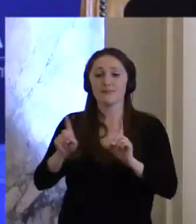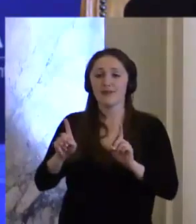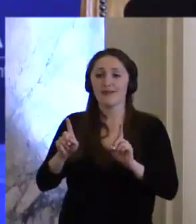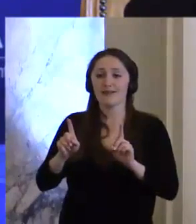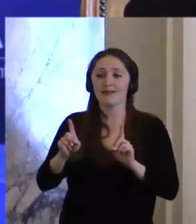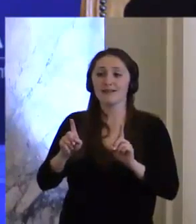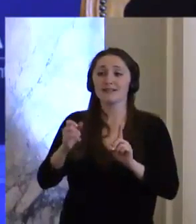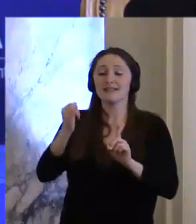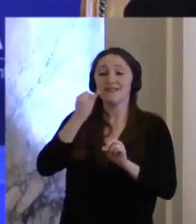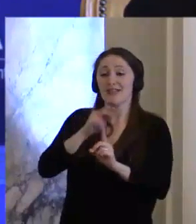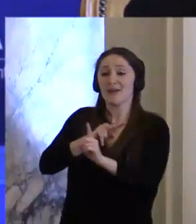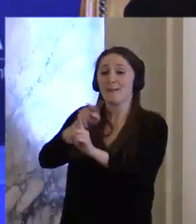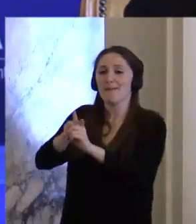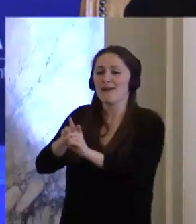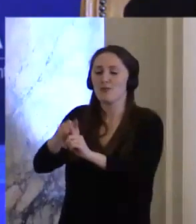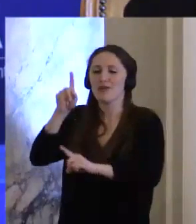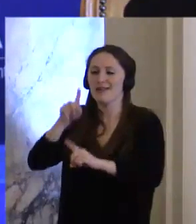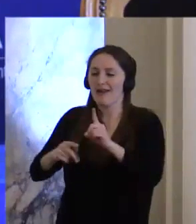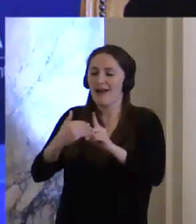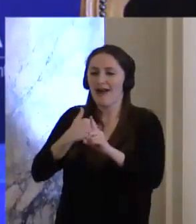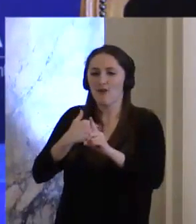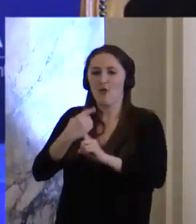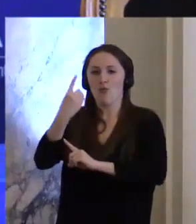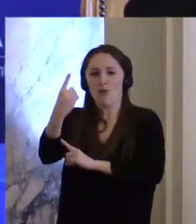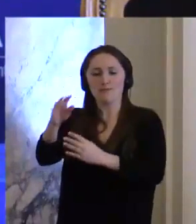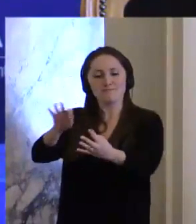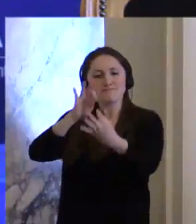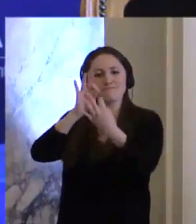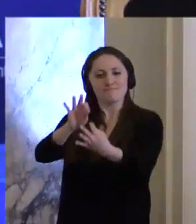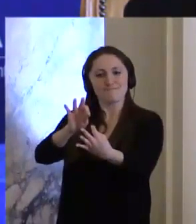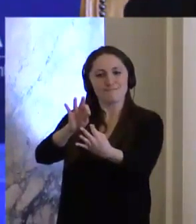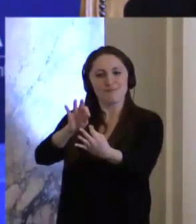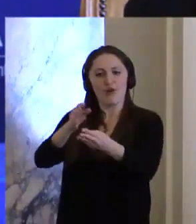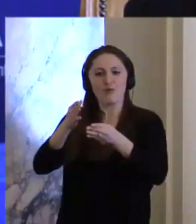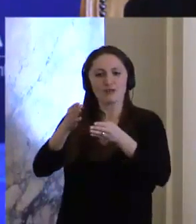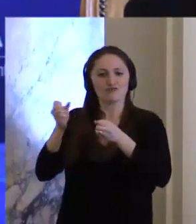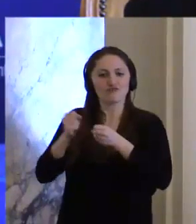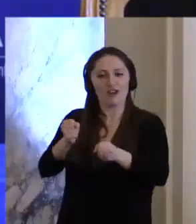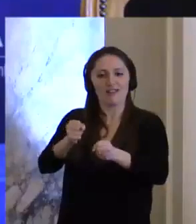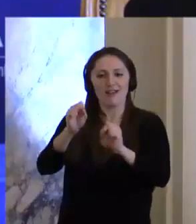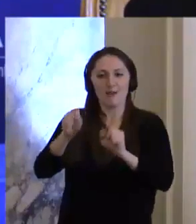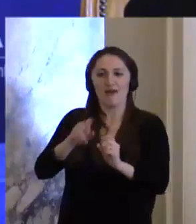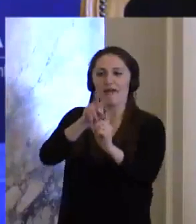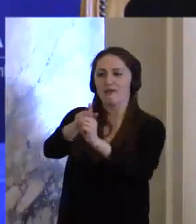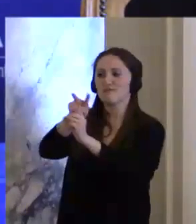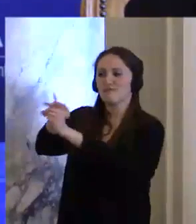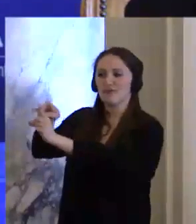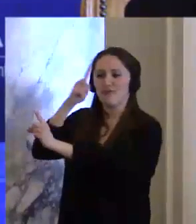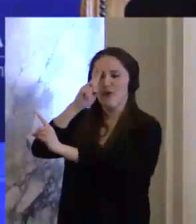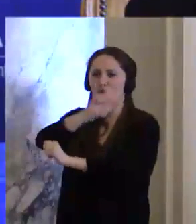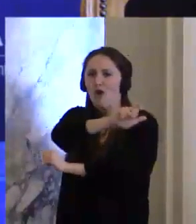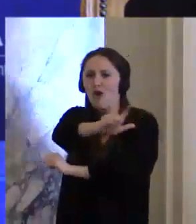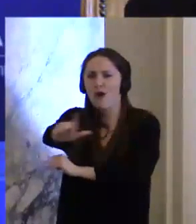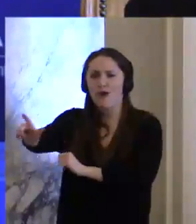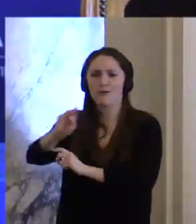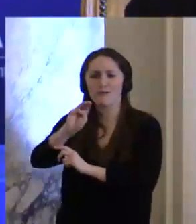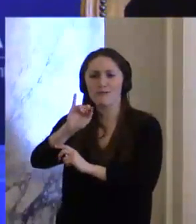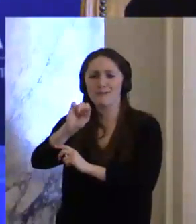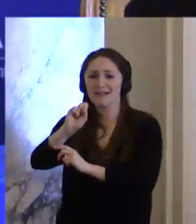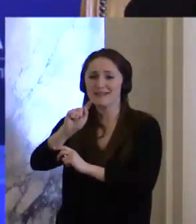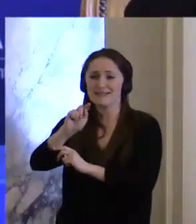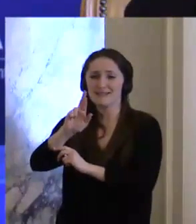mecanismo ideal que funcione para todas las reuniones ministeriales. Hay que verlo caso por caso. También creo